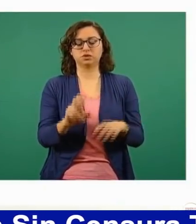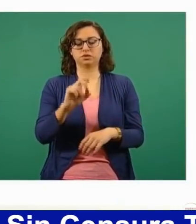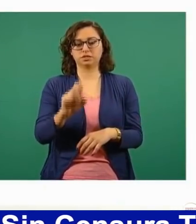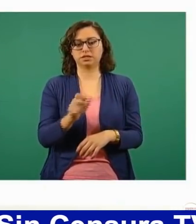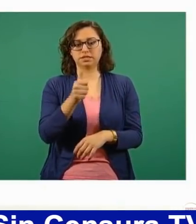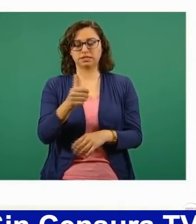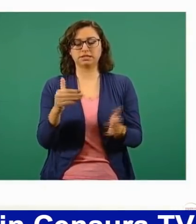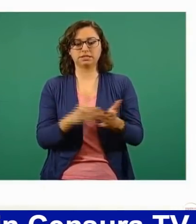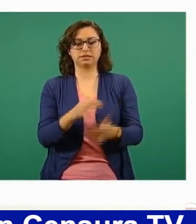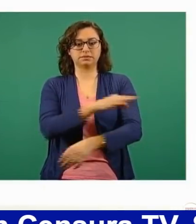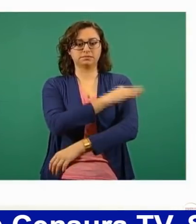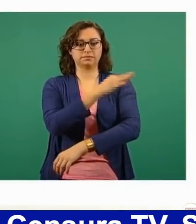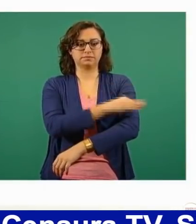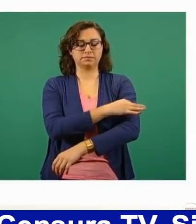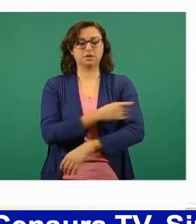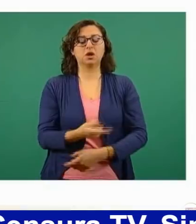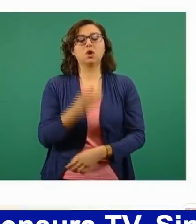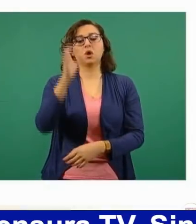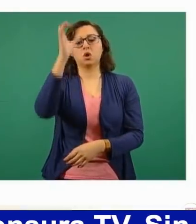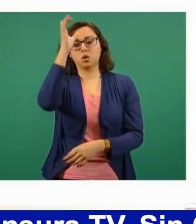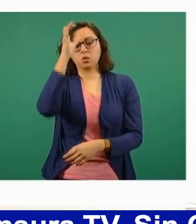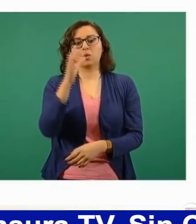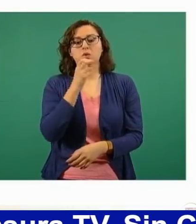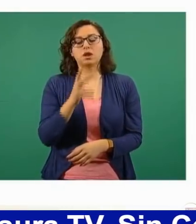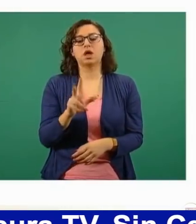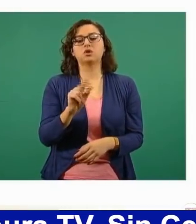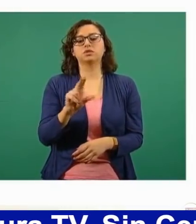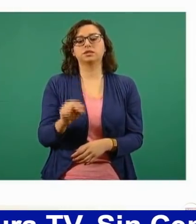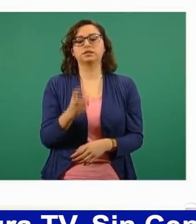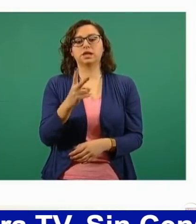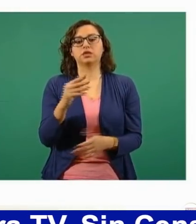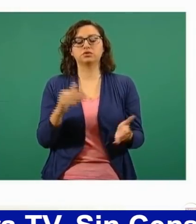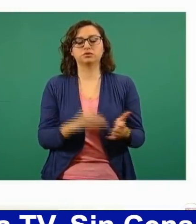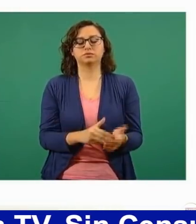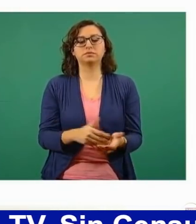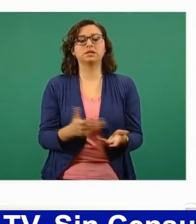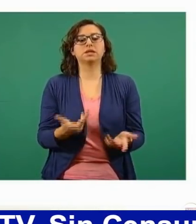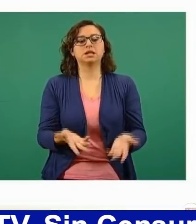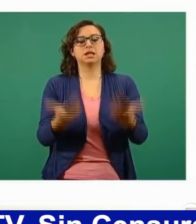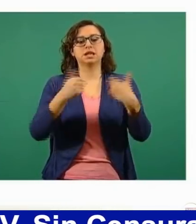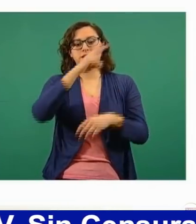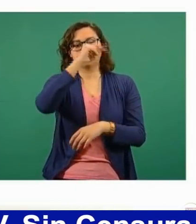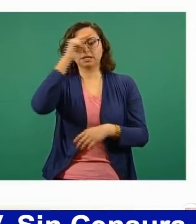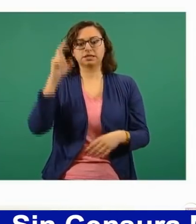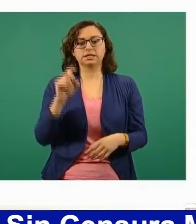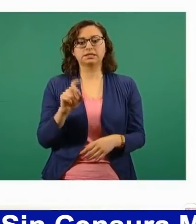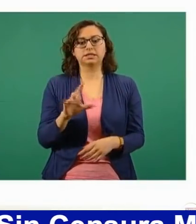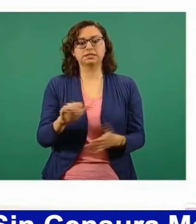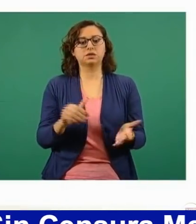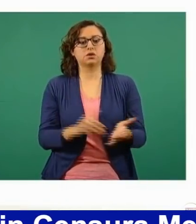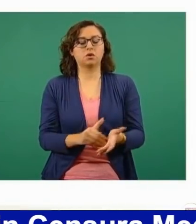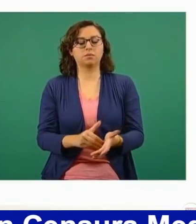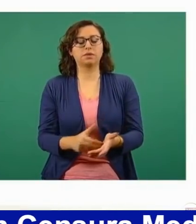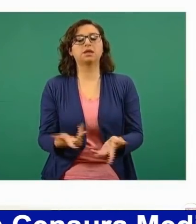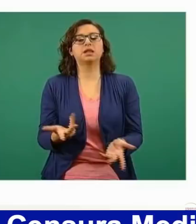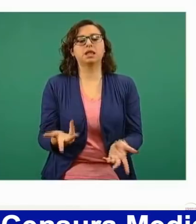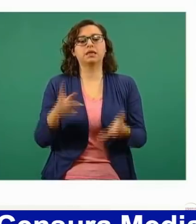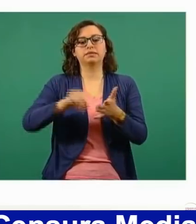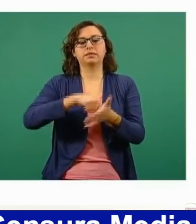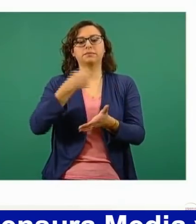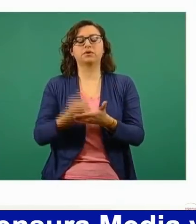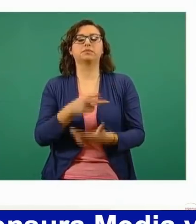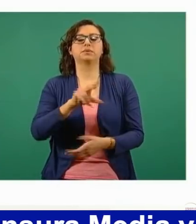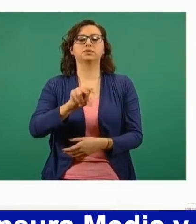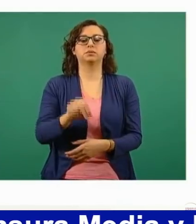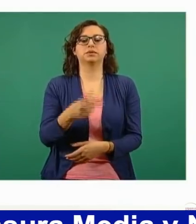Coahuila 82.004 dosis, Nayarit 35.316, Tamaulipas